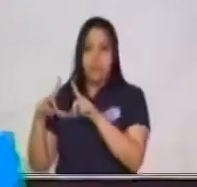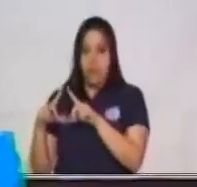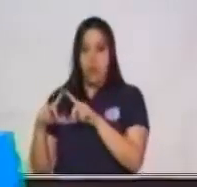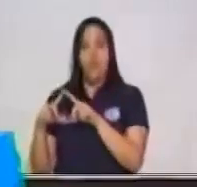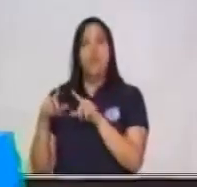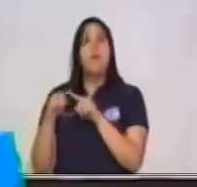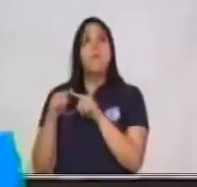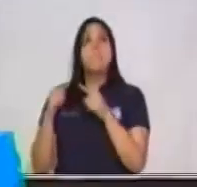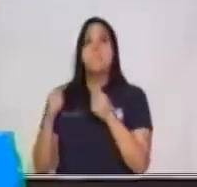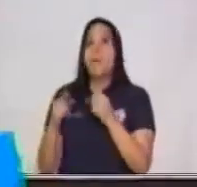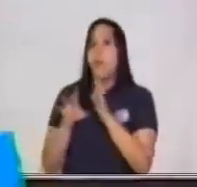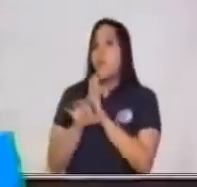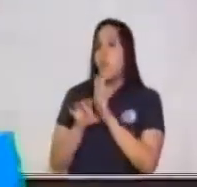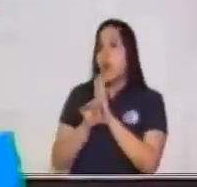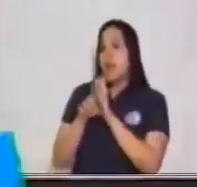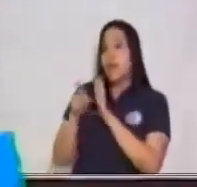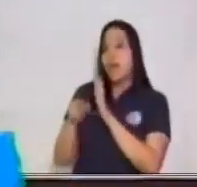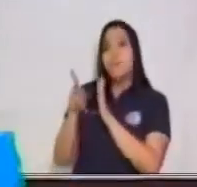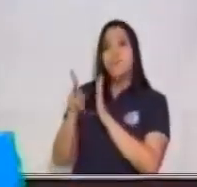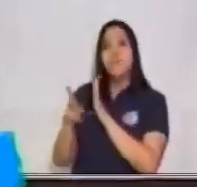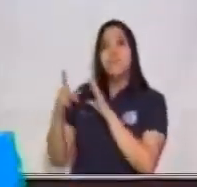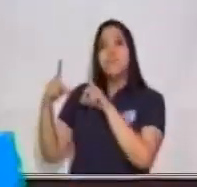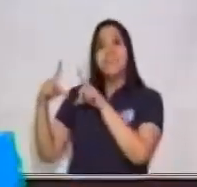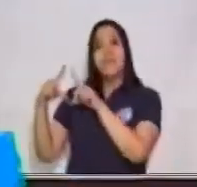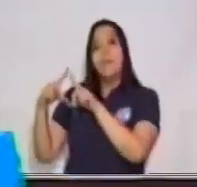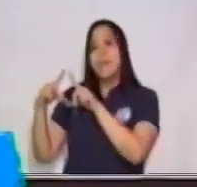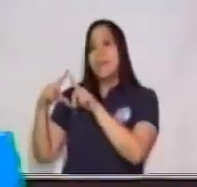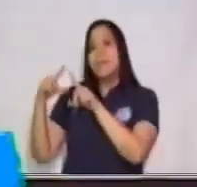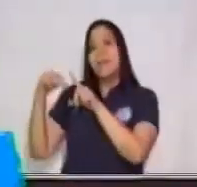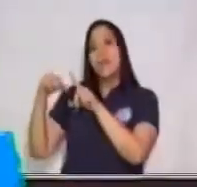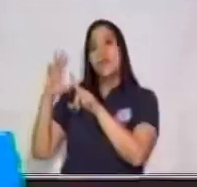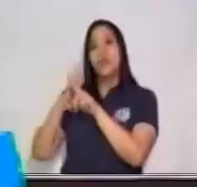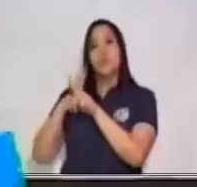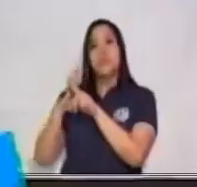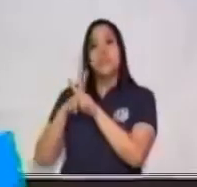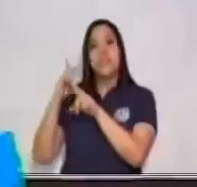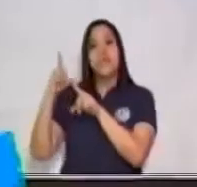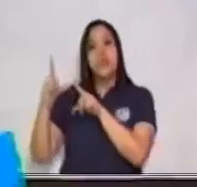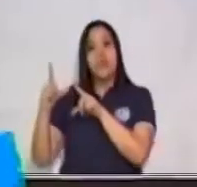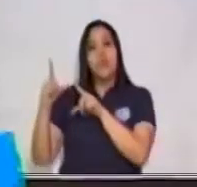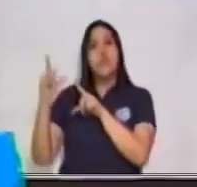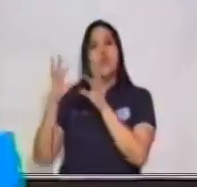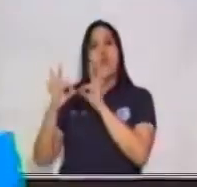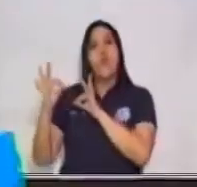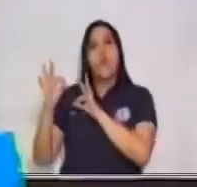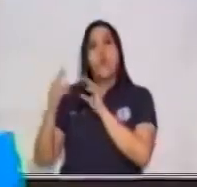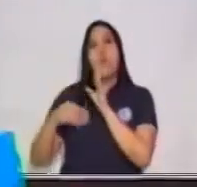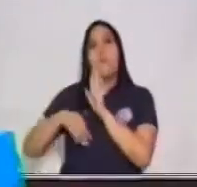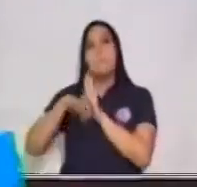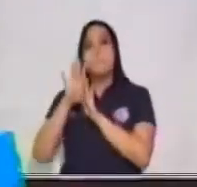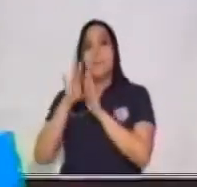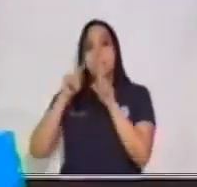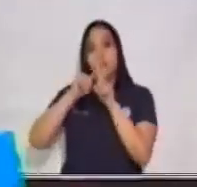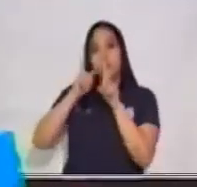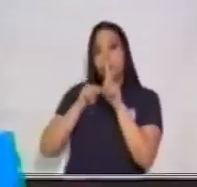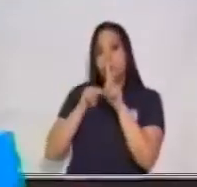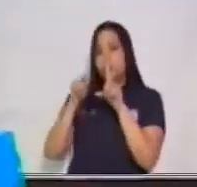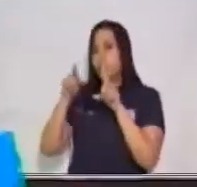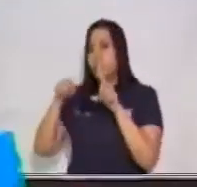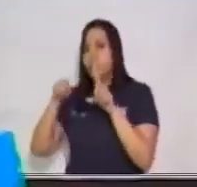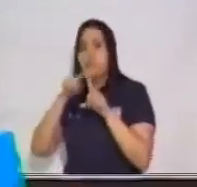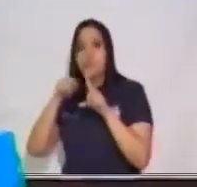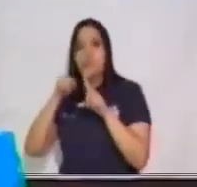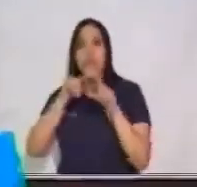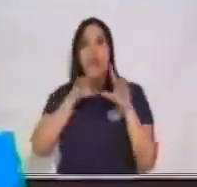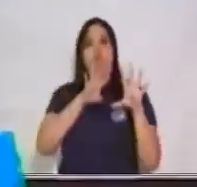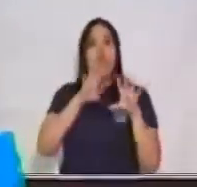pero regularmente lo hacemos con triángulos que tienen uno o dos ángulos mayores a 90